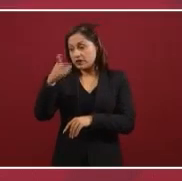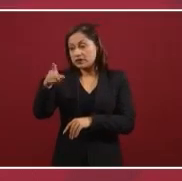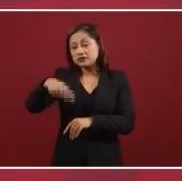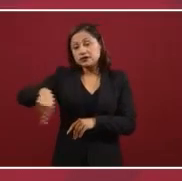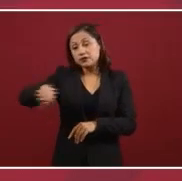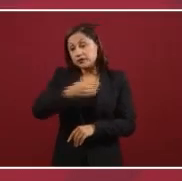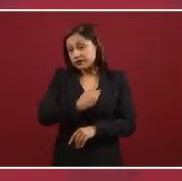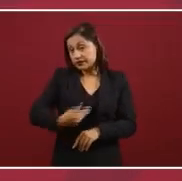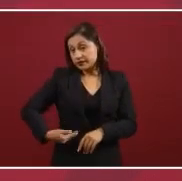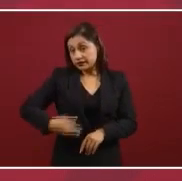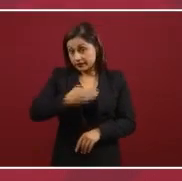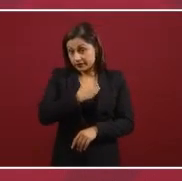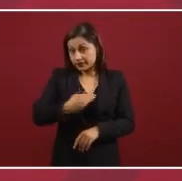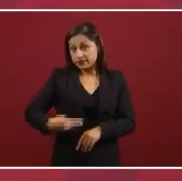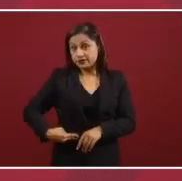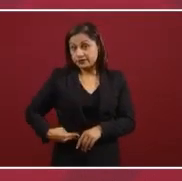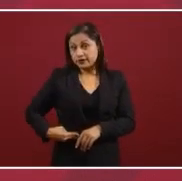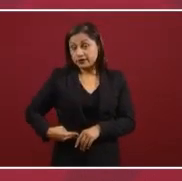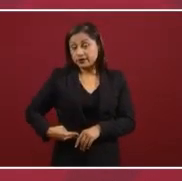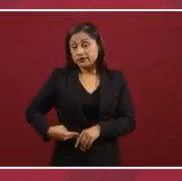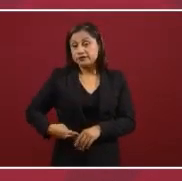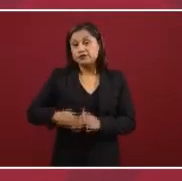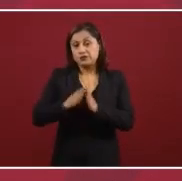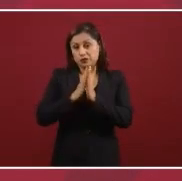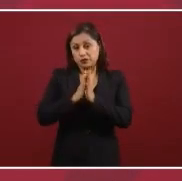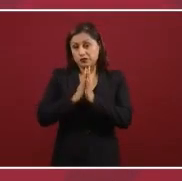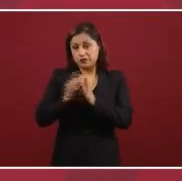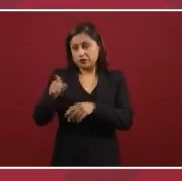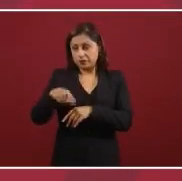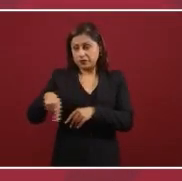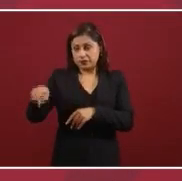que den un buen ejemplo,